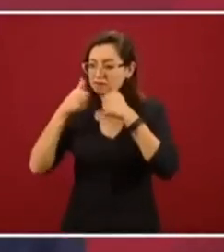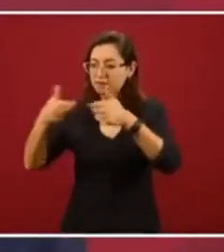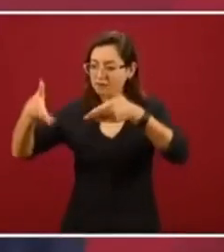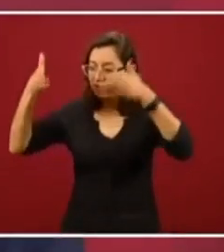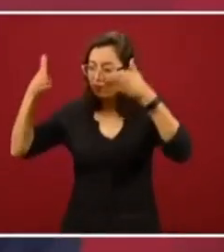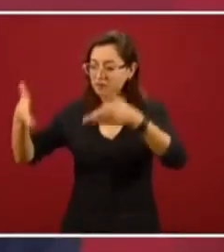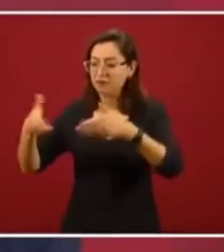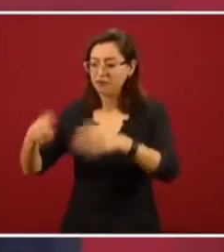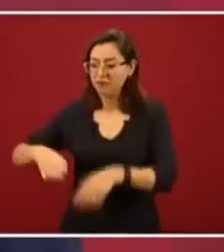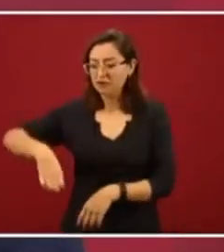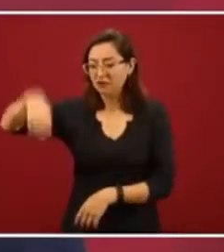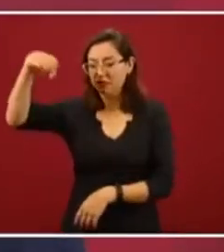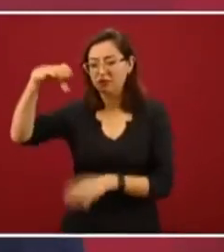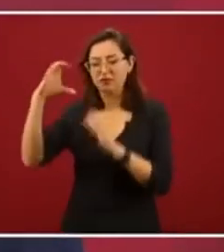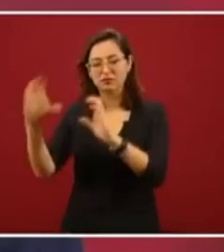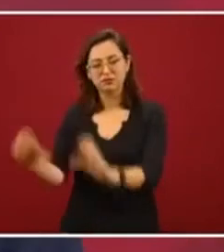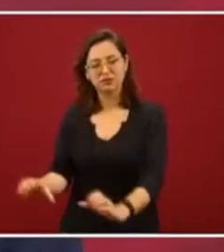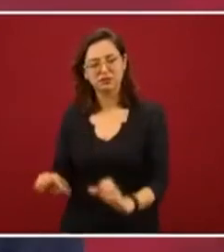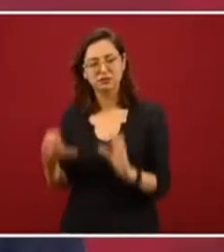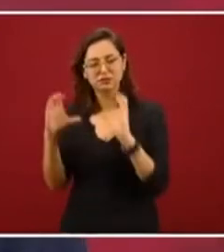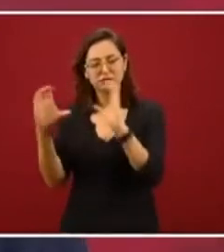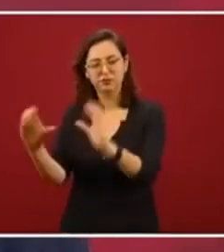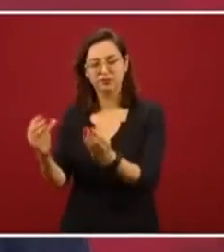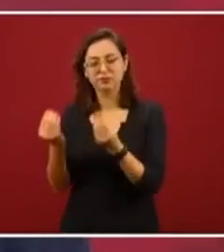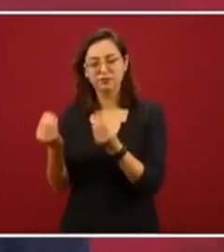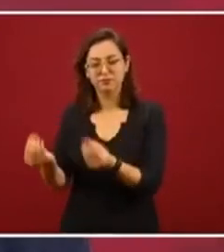nuestros adultos mayores,